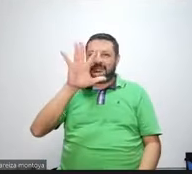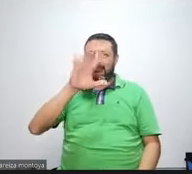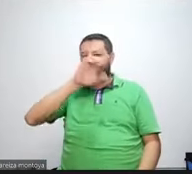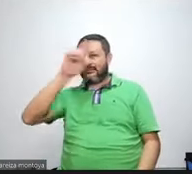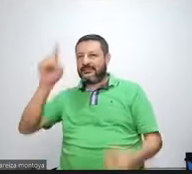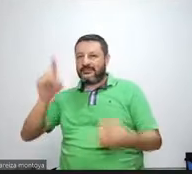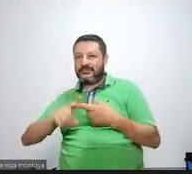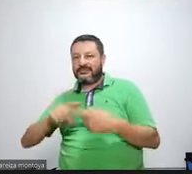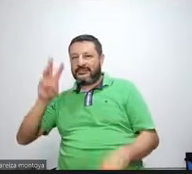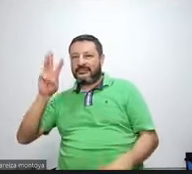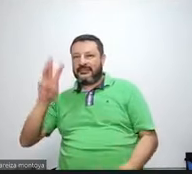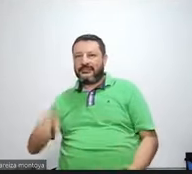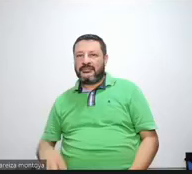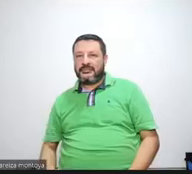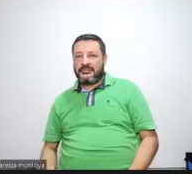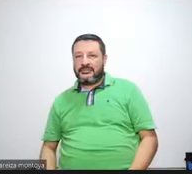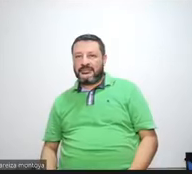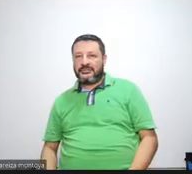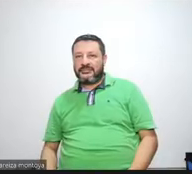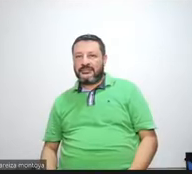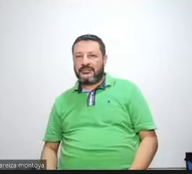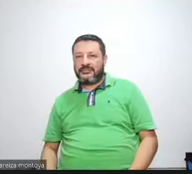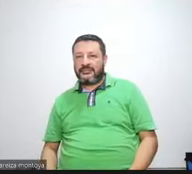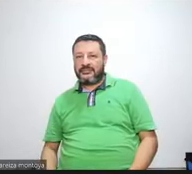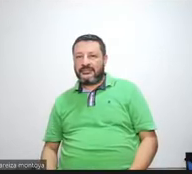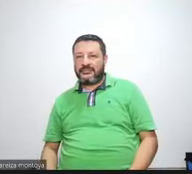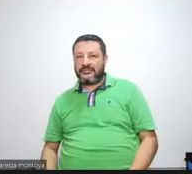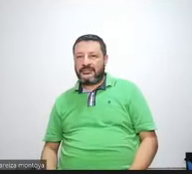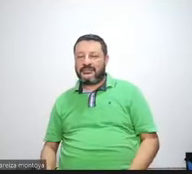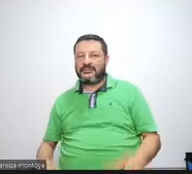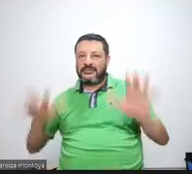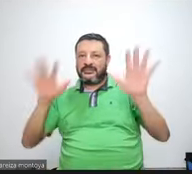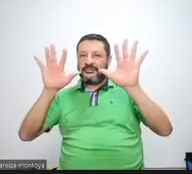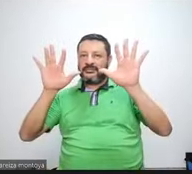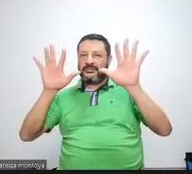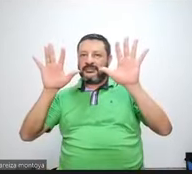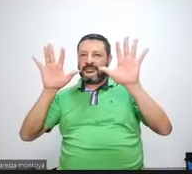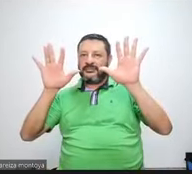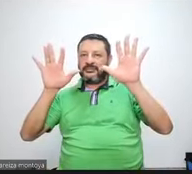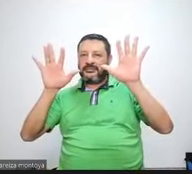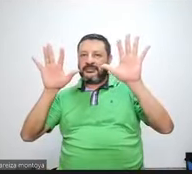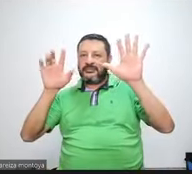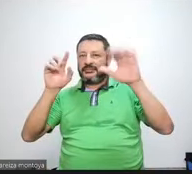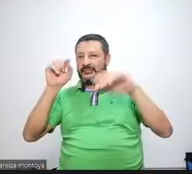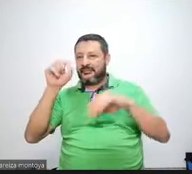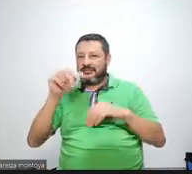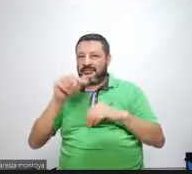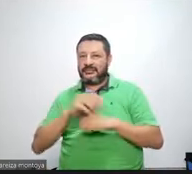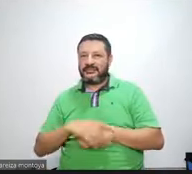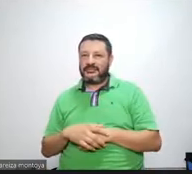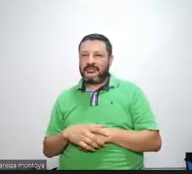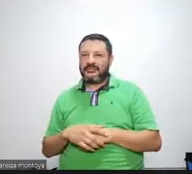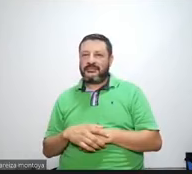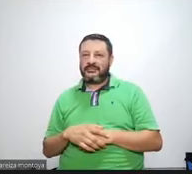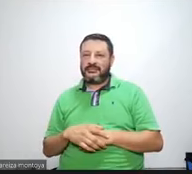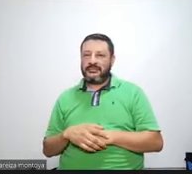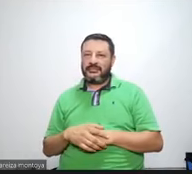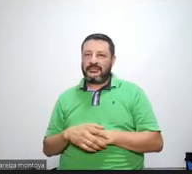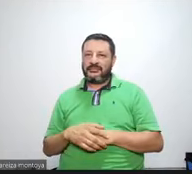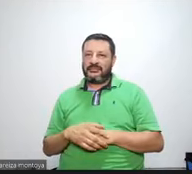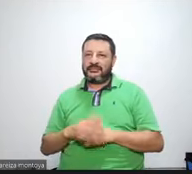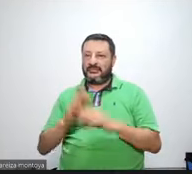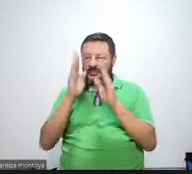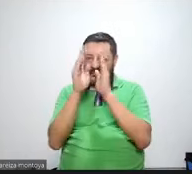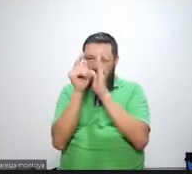duro que, digamos, las 10 primeras tienen de diferencia 1, 2 o 3 décimas entre cada puntaje. O sea, es